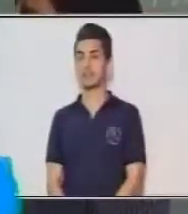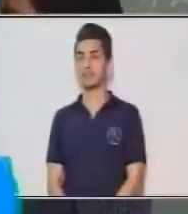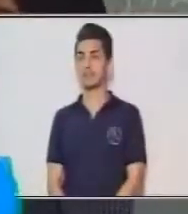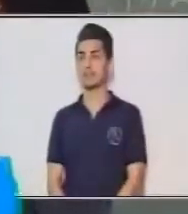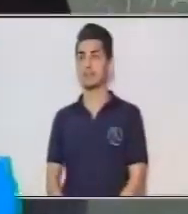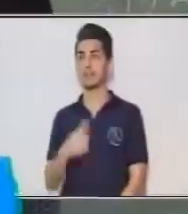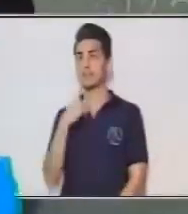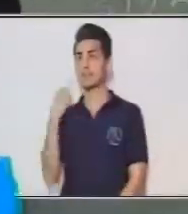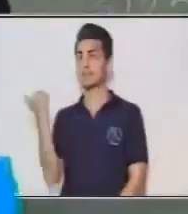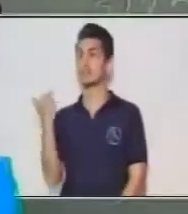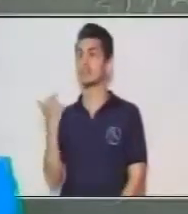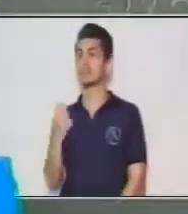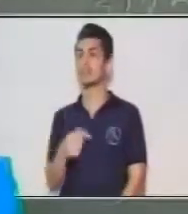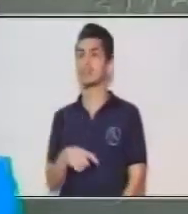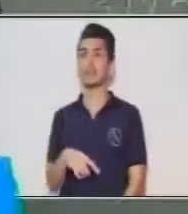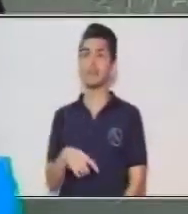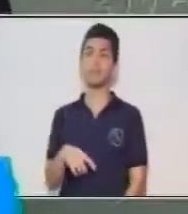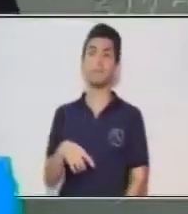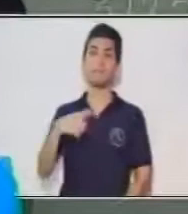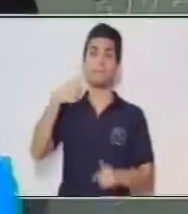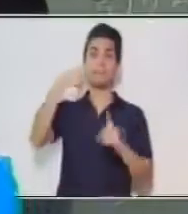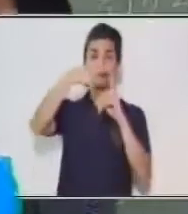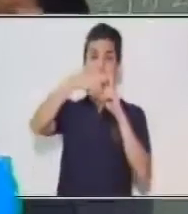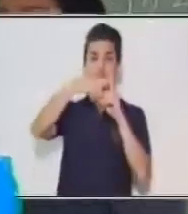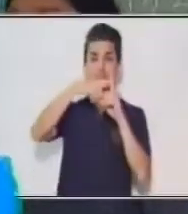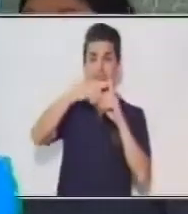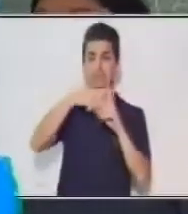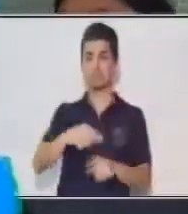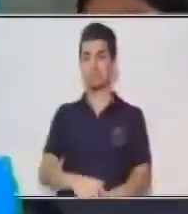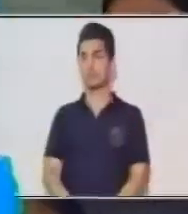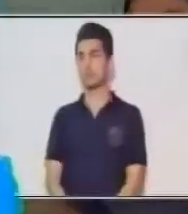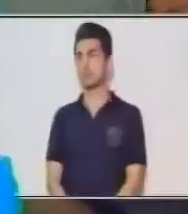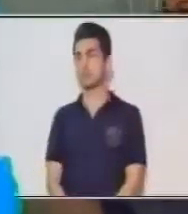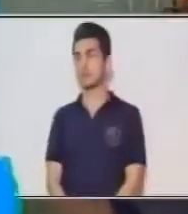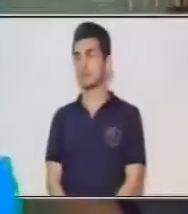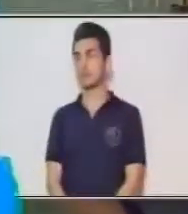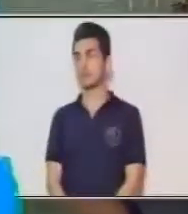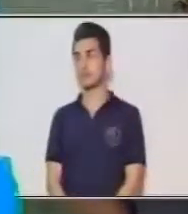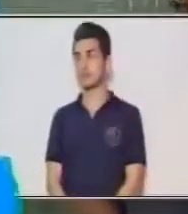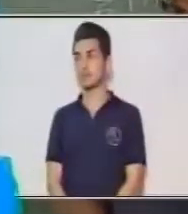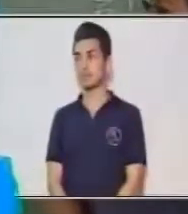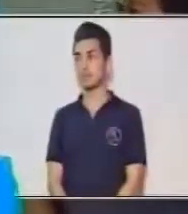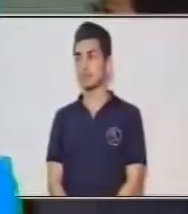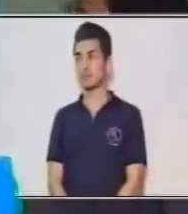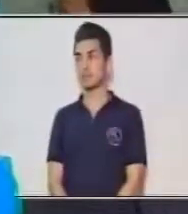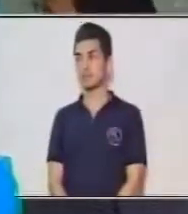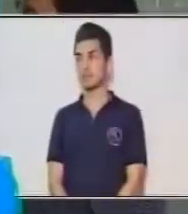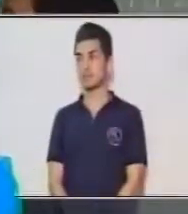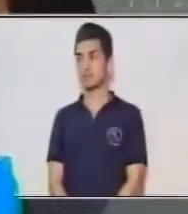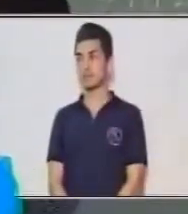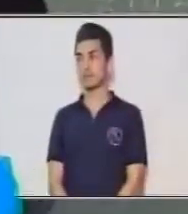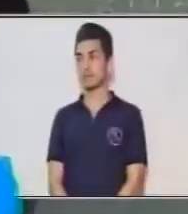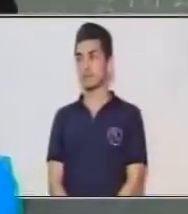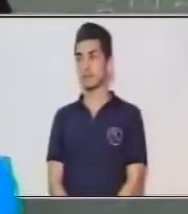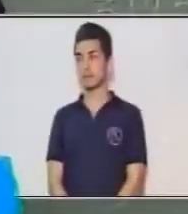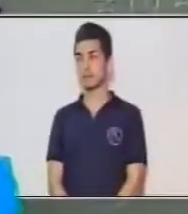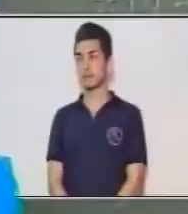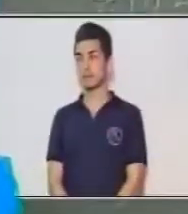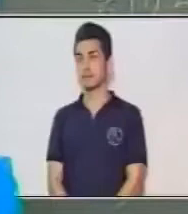indica? La regla de la sustracción, donde indica que el número